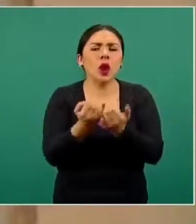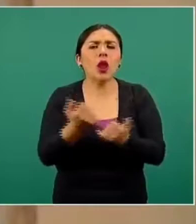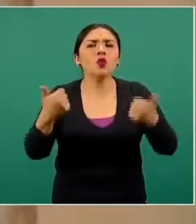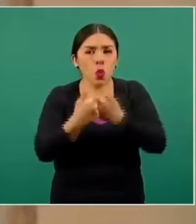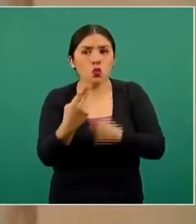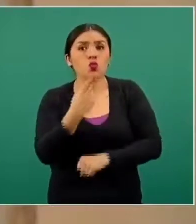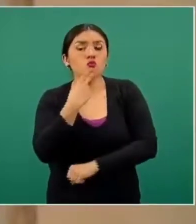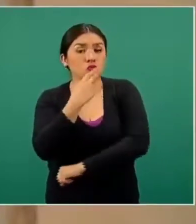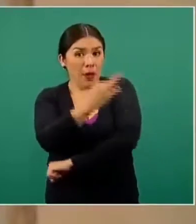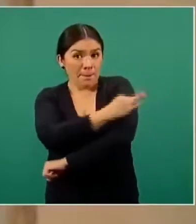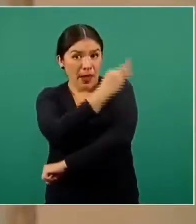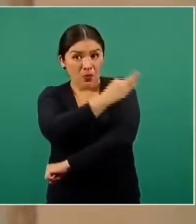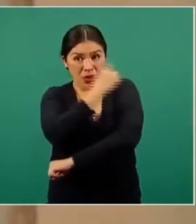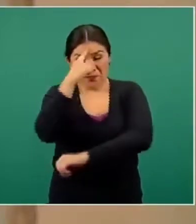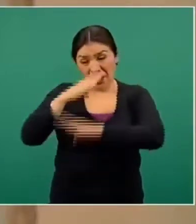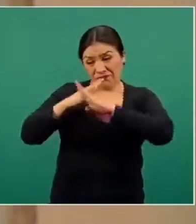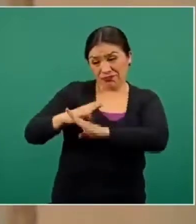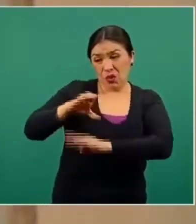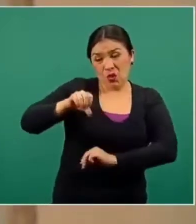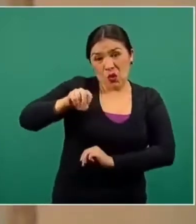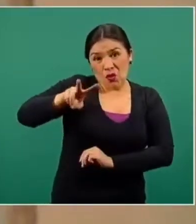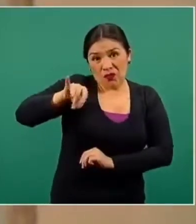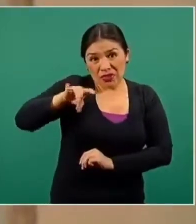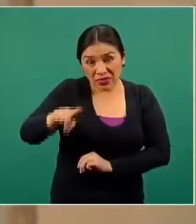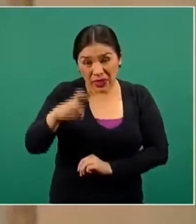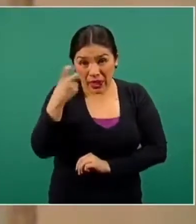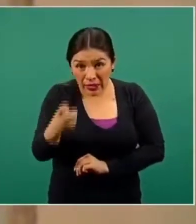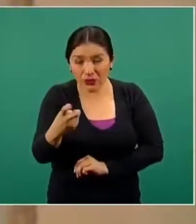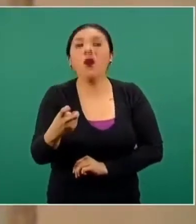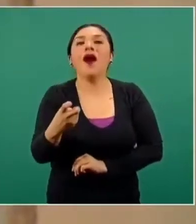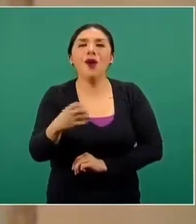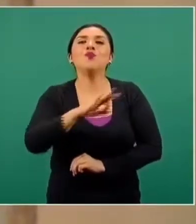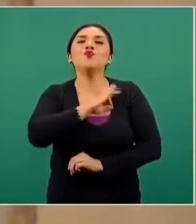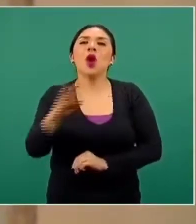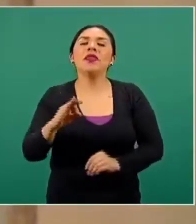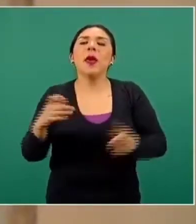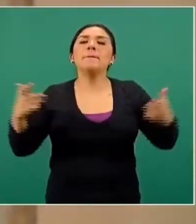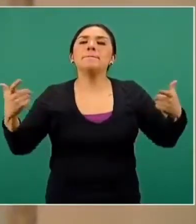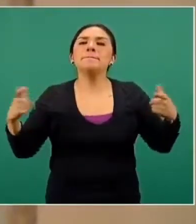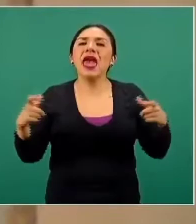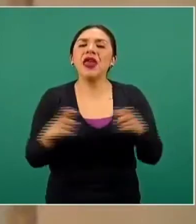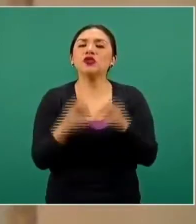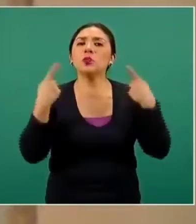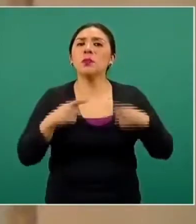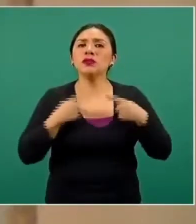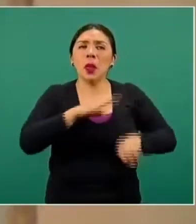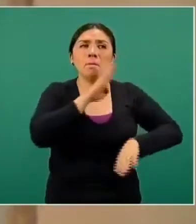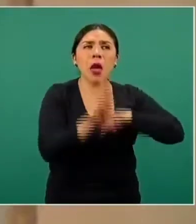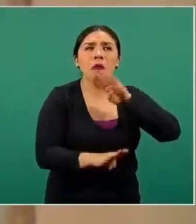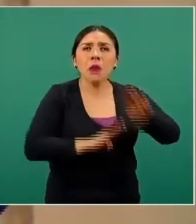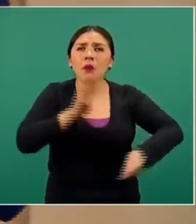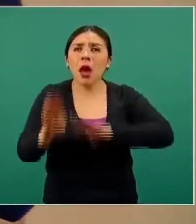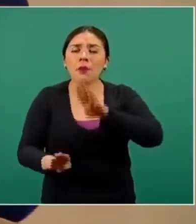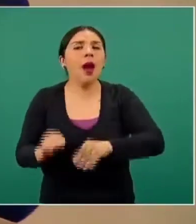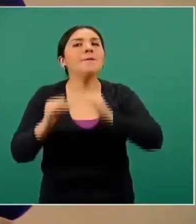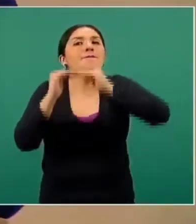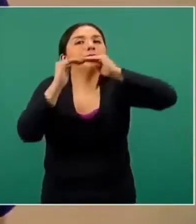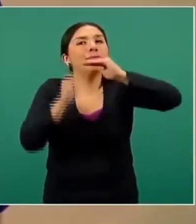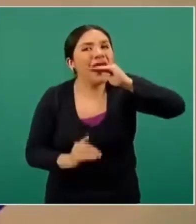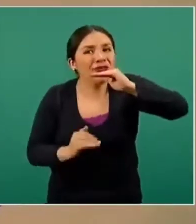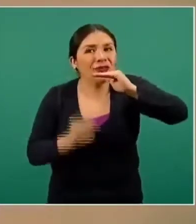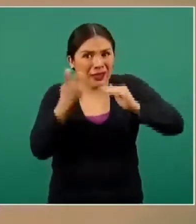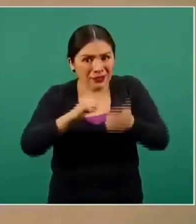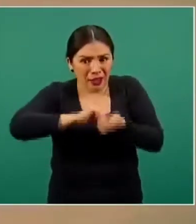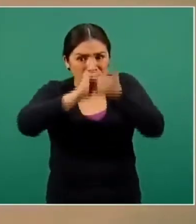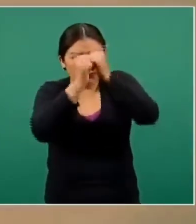utilizando vacunas contra la COVID, entonces iremos reduciendo la mortalidad, el desenlace más desafortunado,